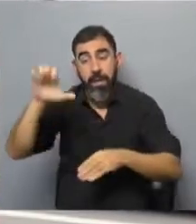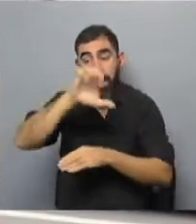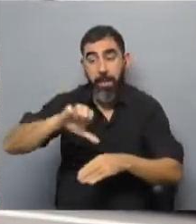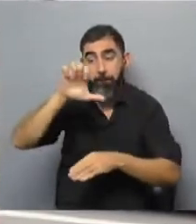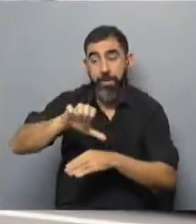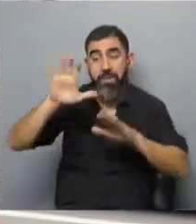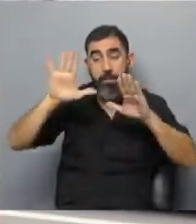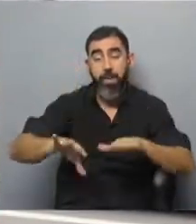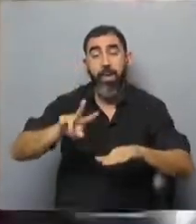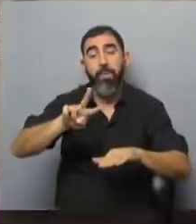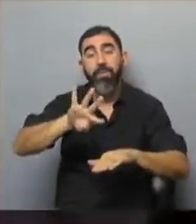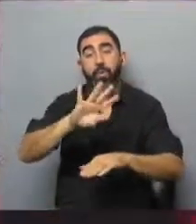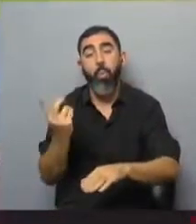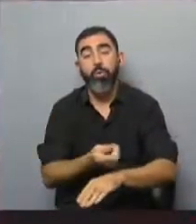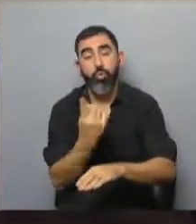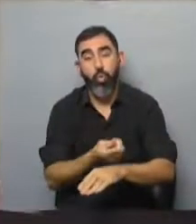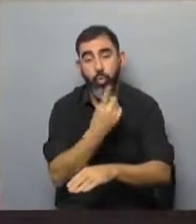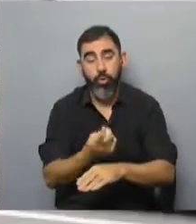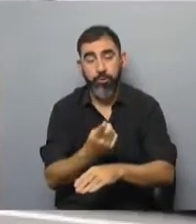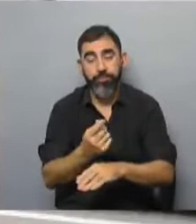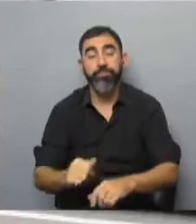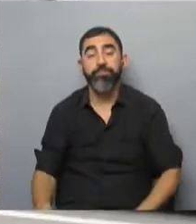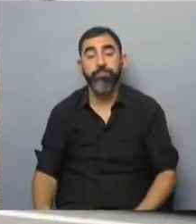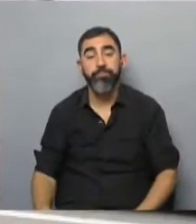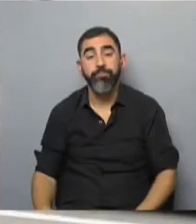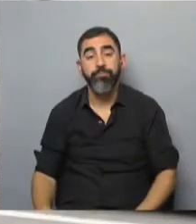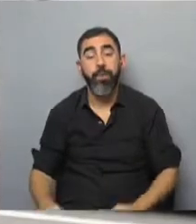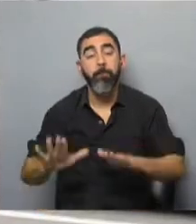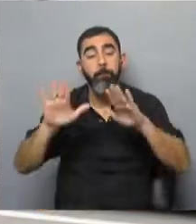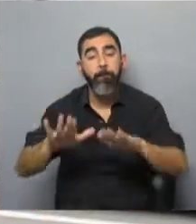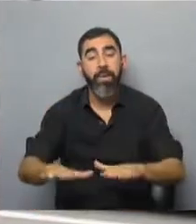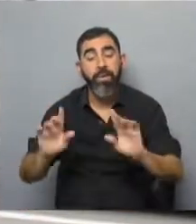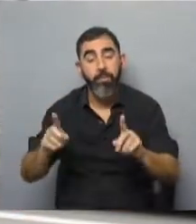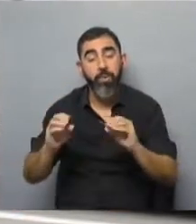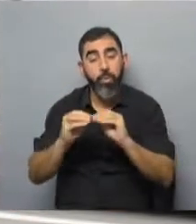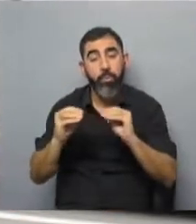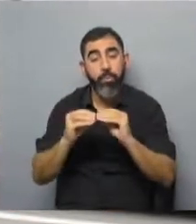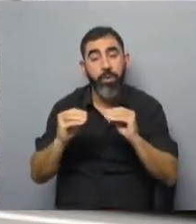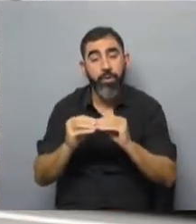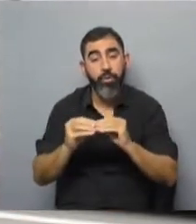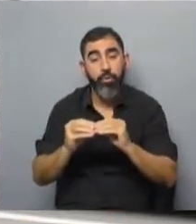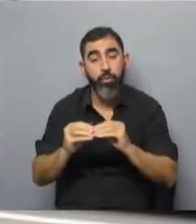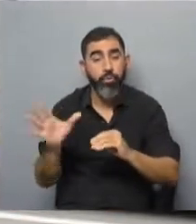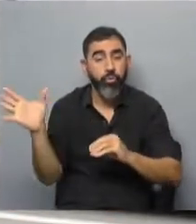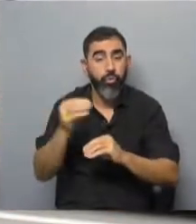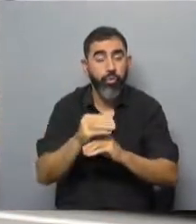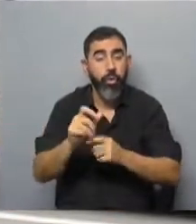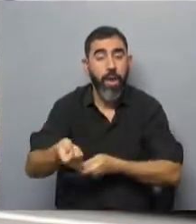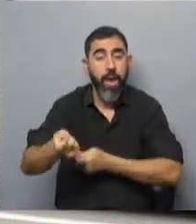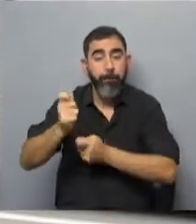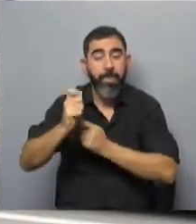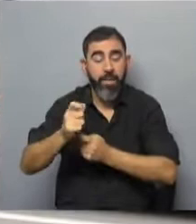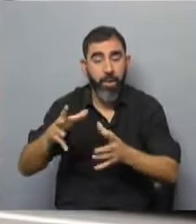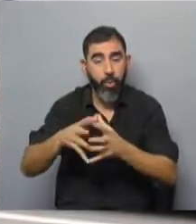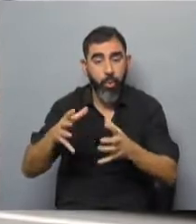se va a estar parando 24 horas. Van a estar parando también los compañeros y toda la flota de la pesca, del sector